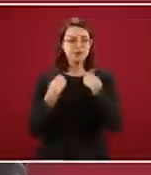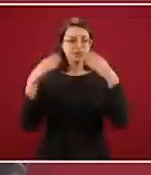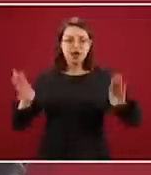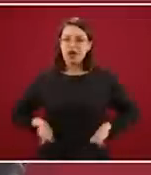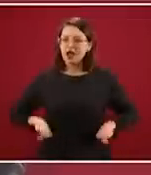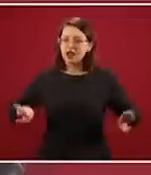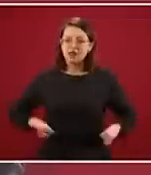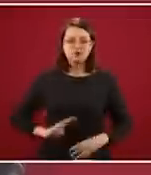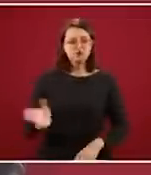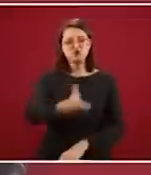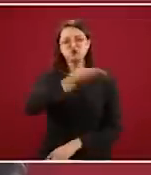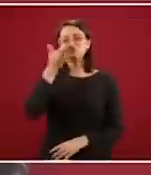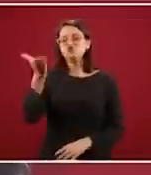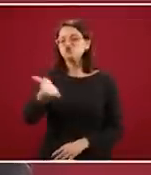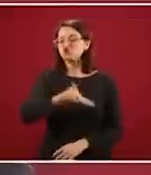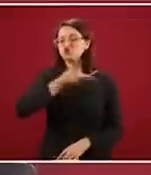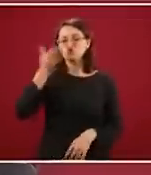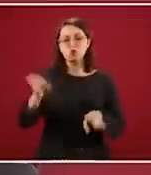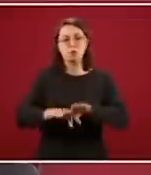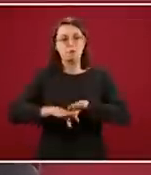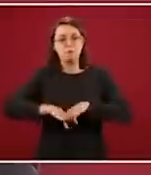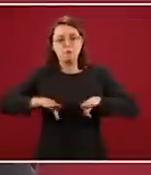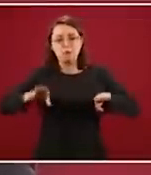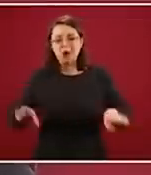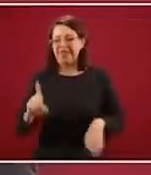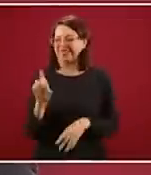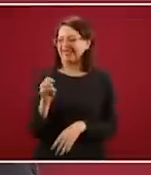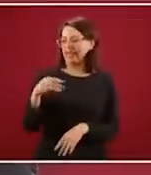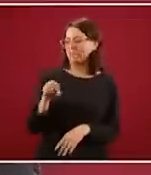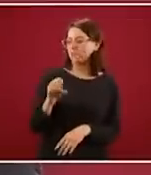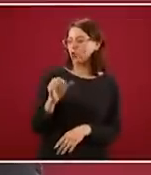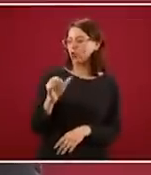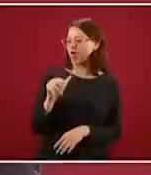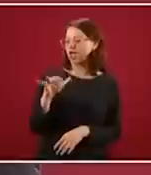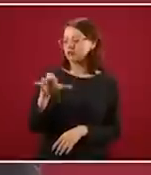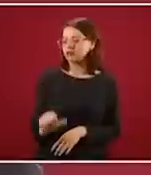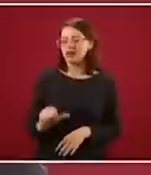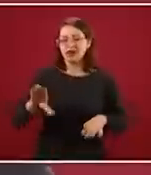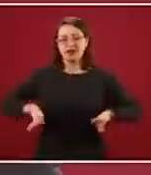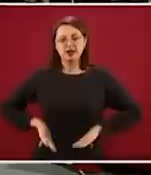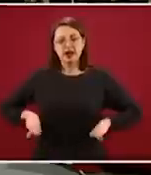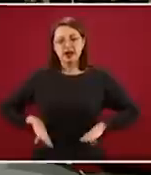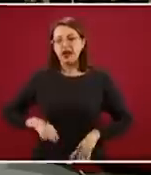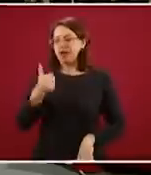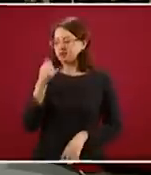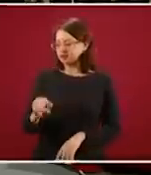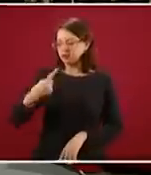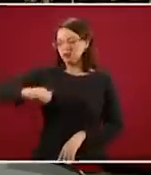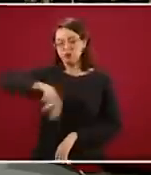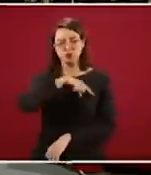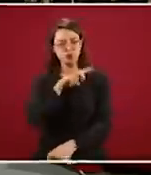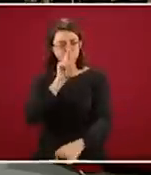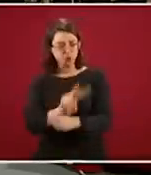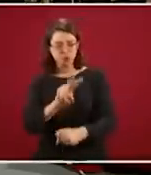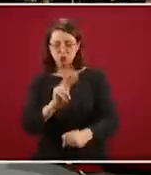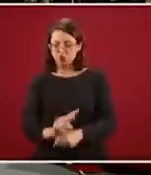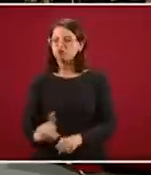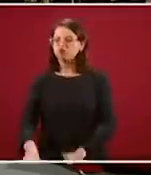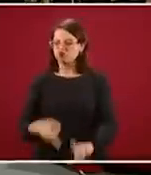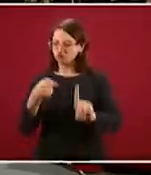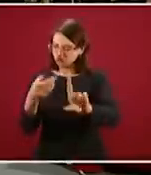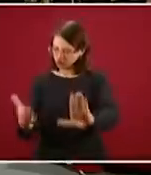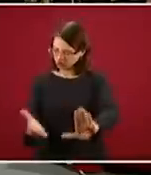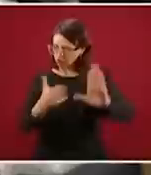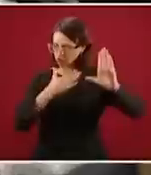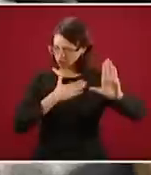Entonces, vamos a estar pendientes, es un propósito. Presidente, también preguntarle a usted y al doctor Santiago Nieto